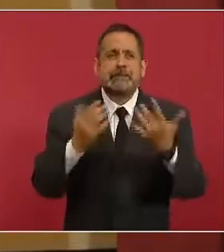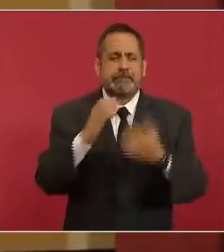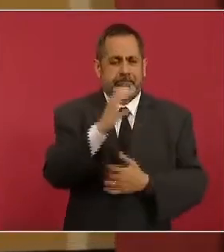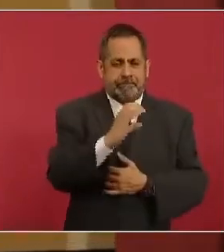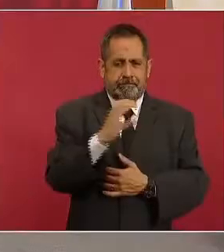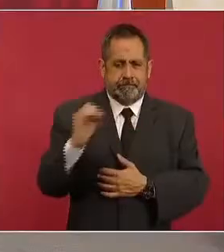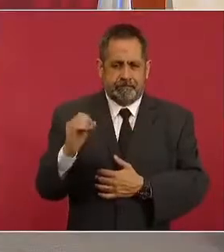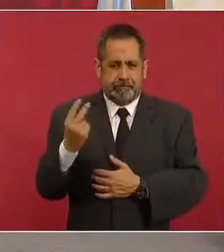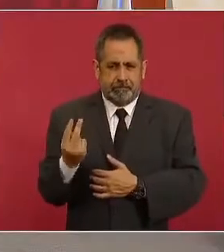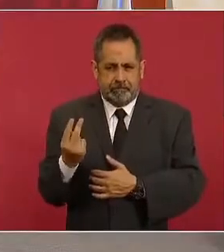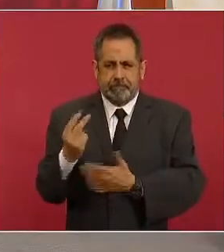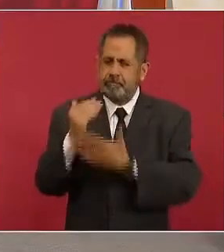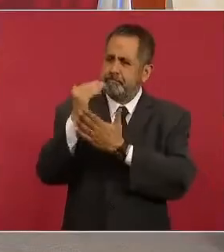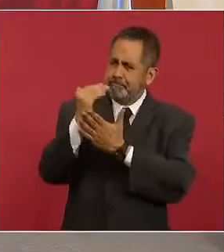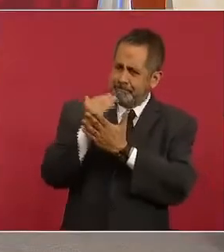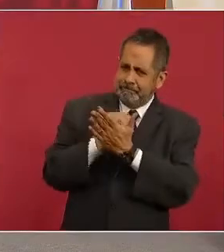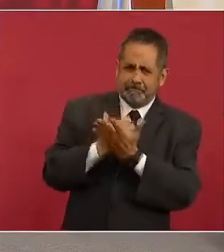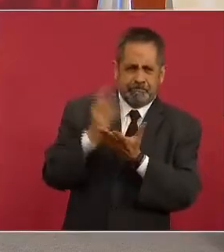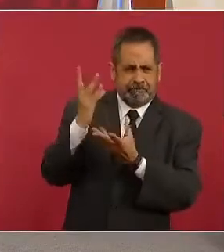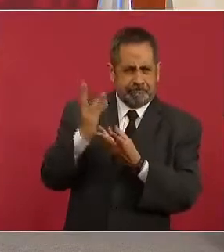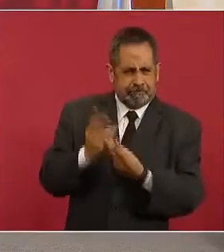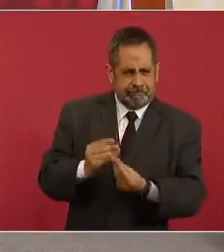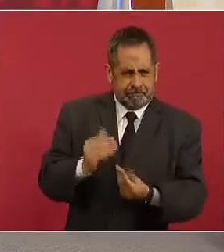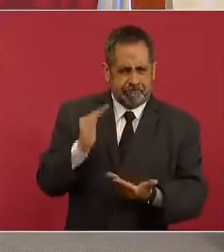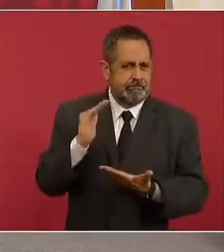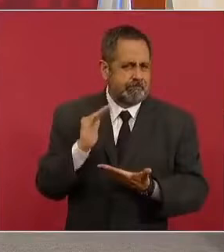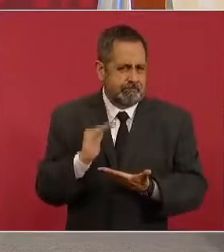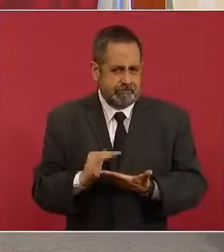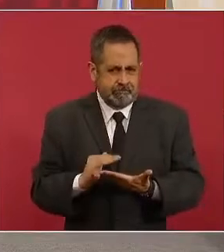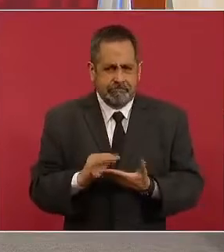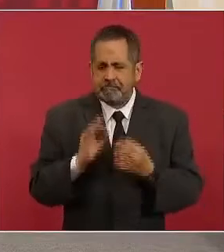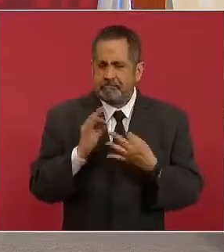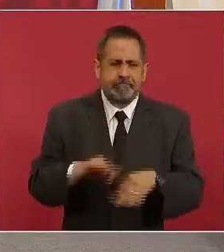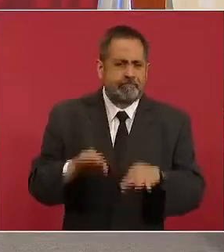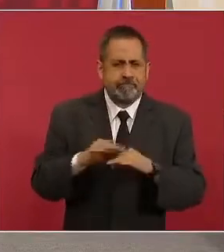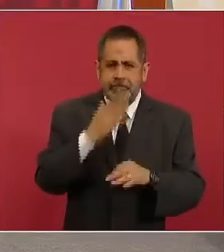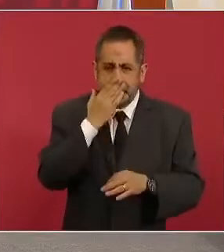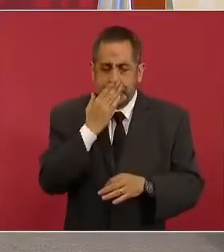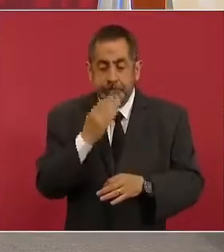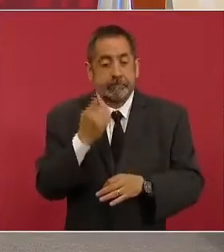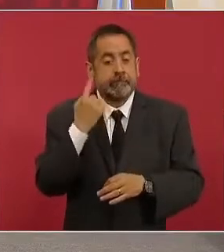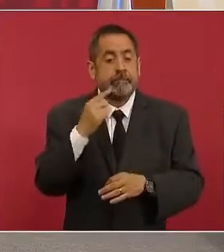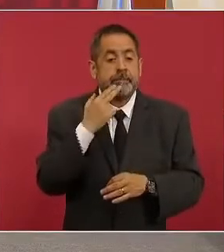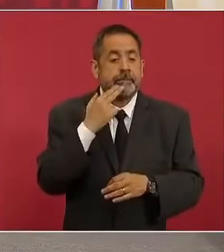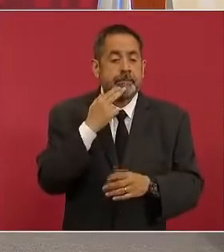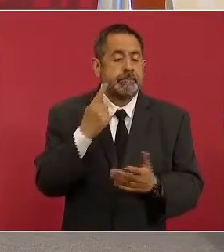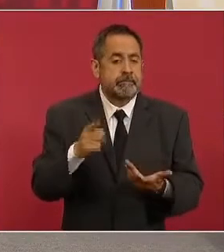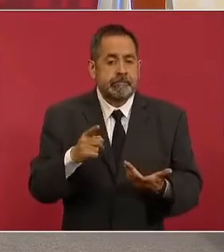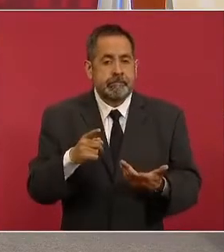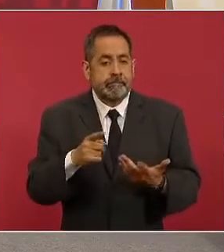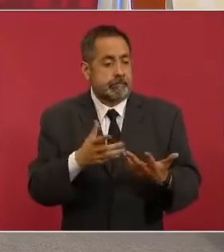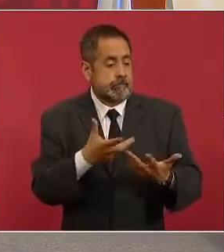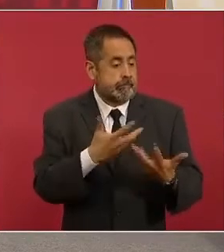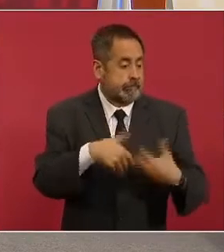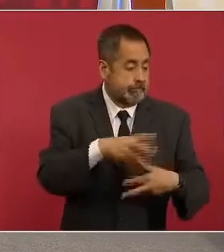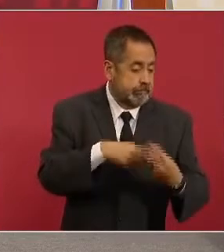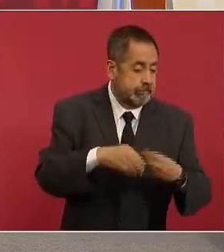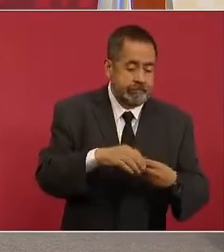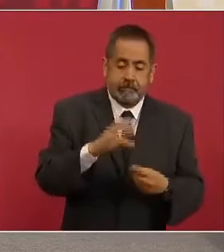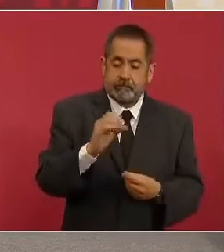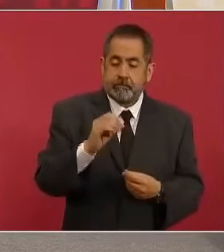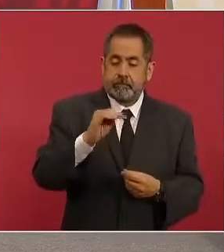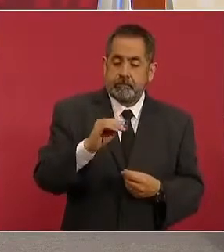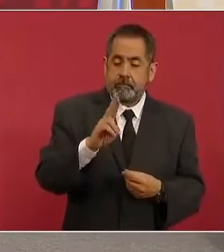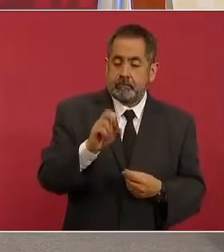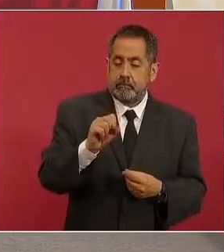de carbono a la atmósfera y de manera muy relevante eliminará prácticamente la producción de combustible